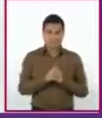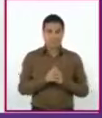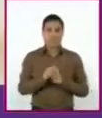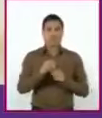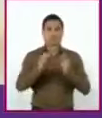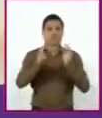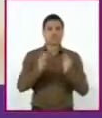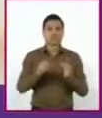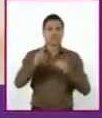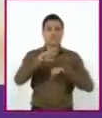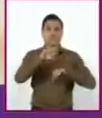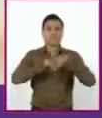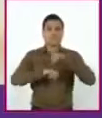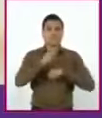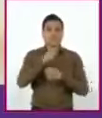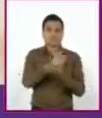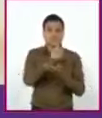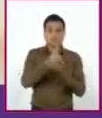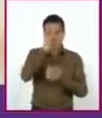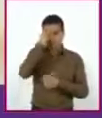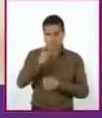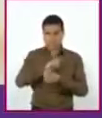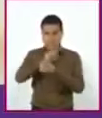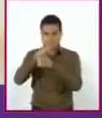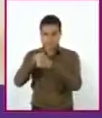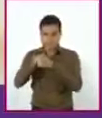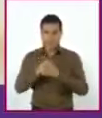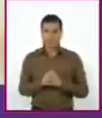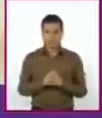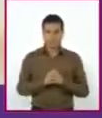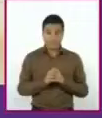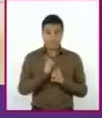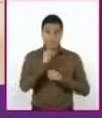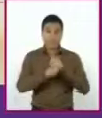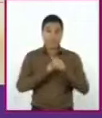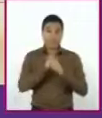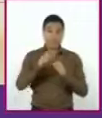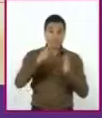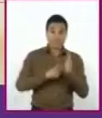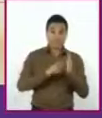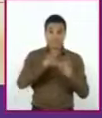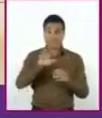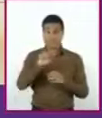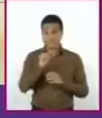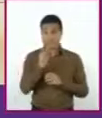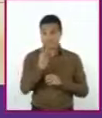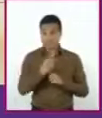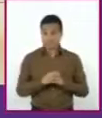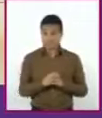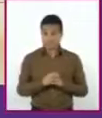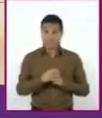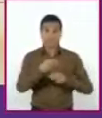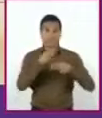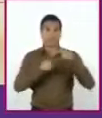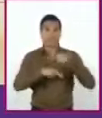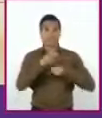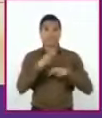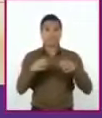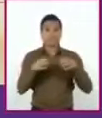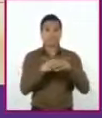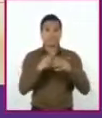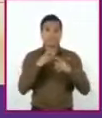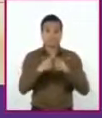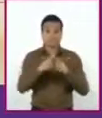México. Respecto del ámbito cultural, en 1572 llega la orden mendicante de los